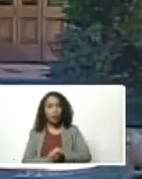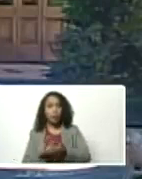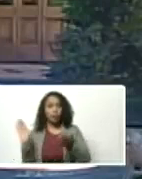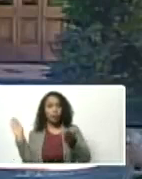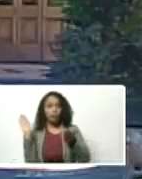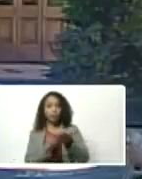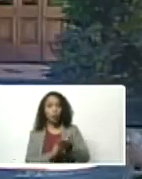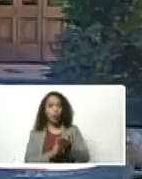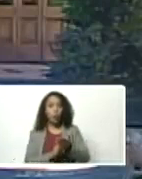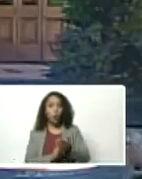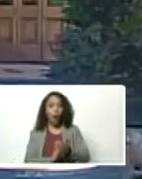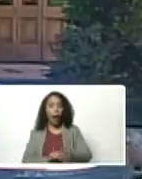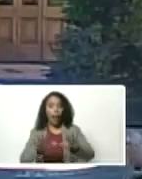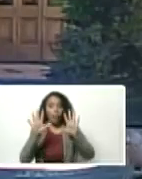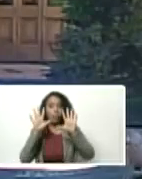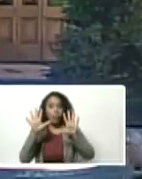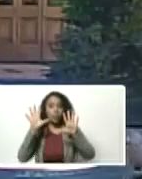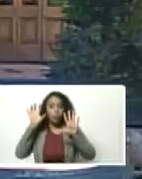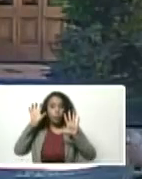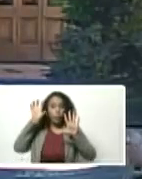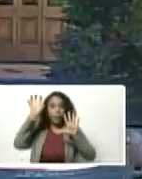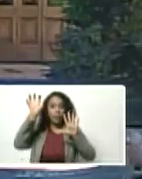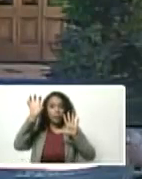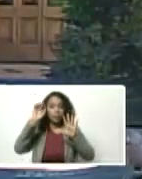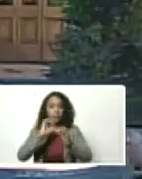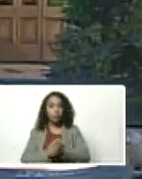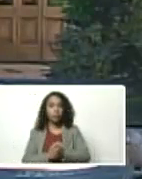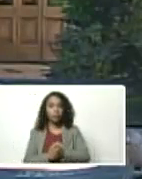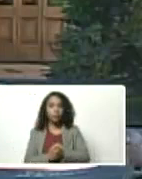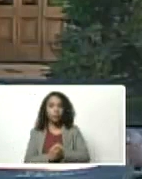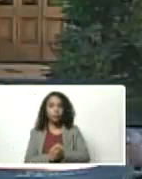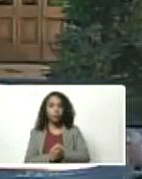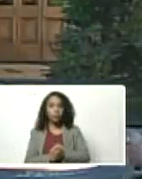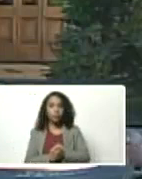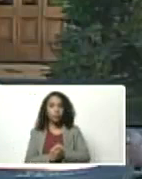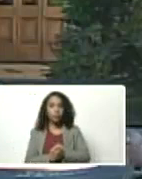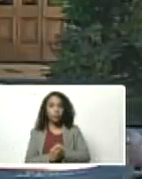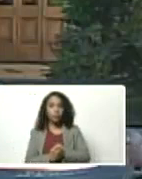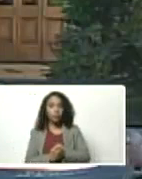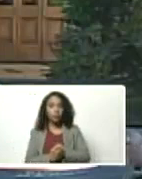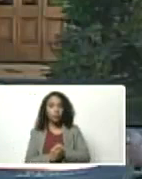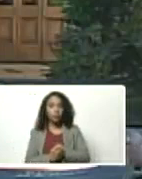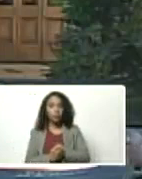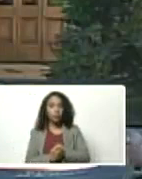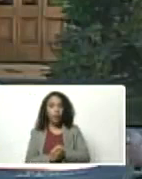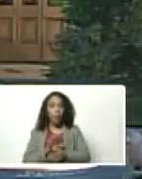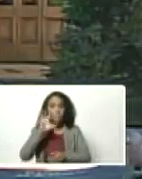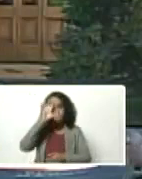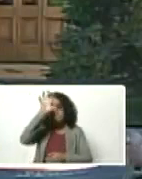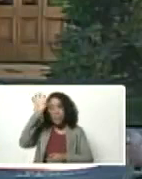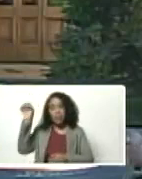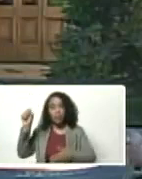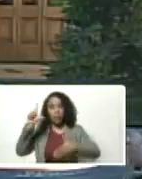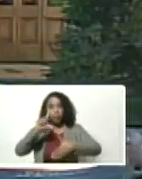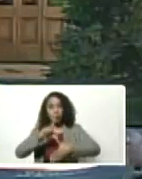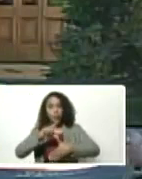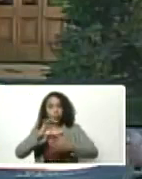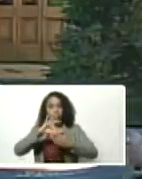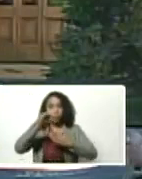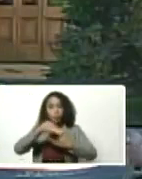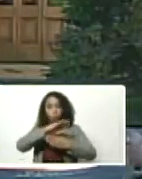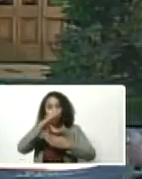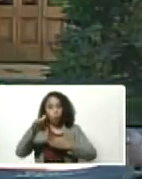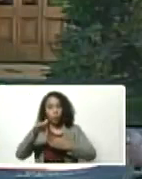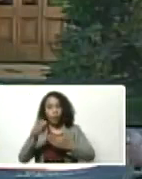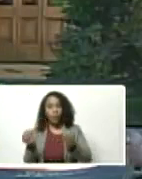colocamos en el décimo país de los países de América Latina y el Caribe, de acuerdo a la